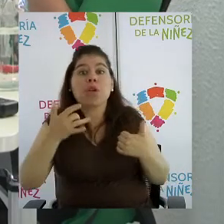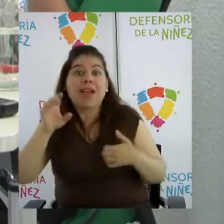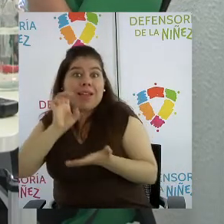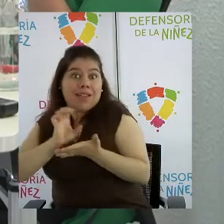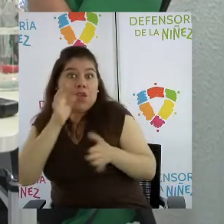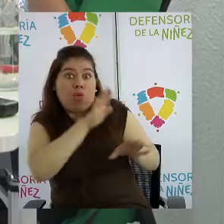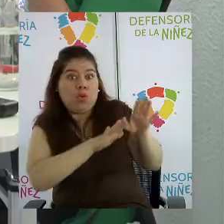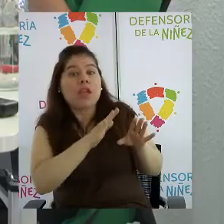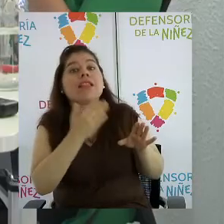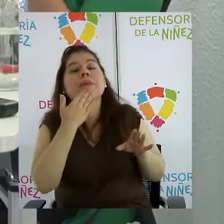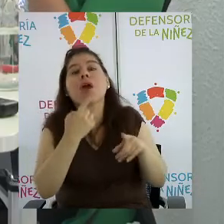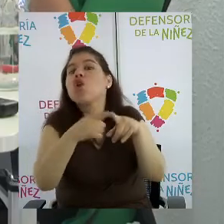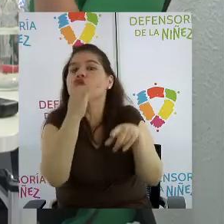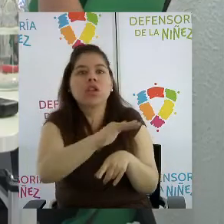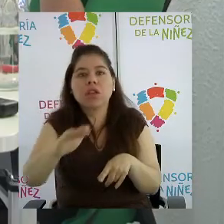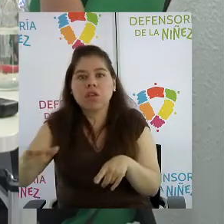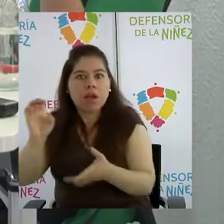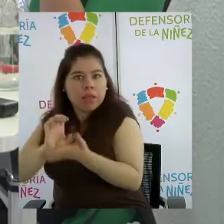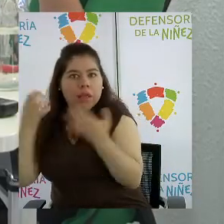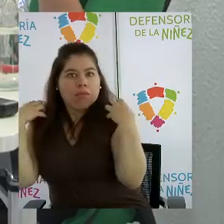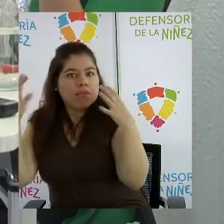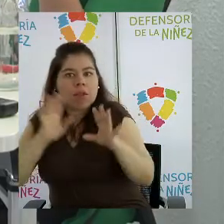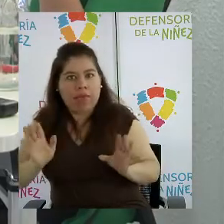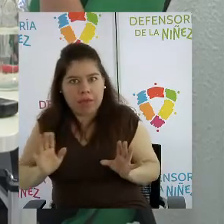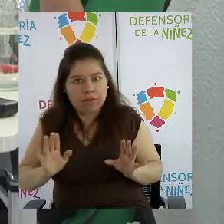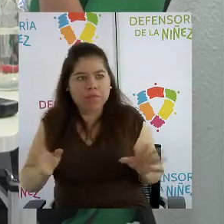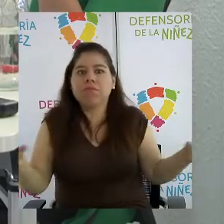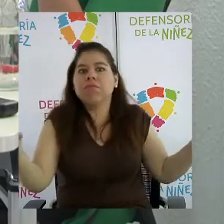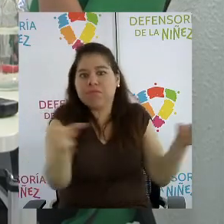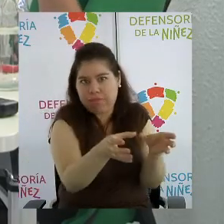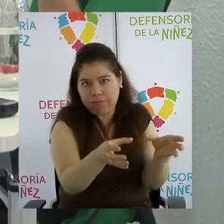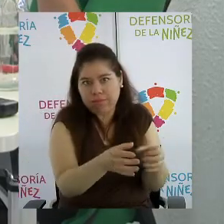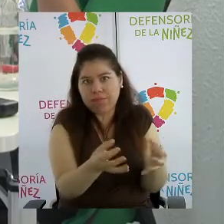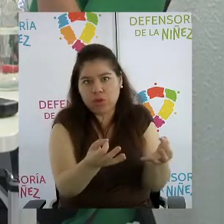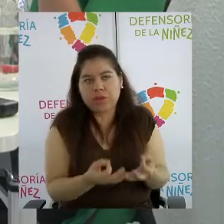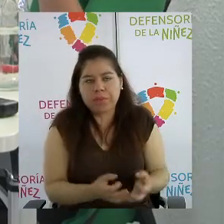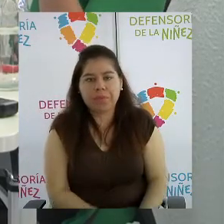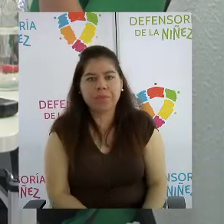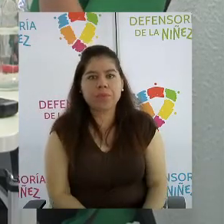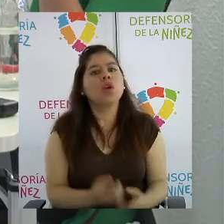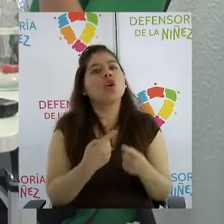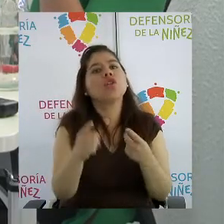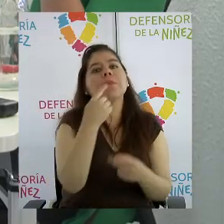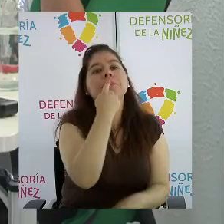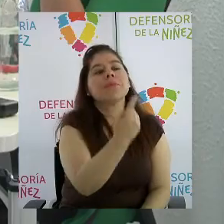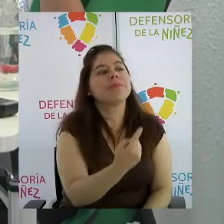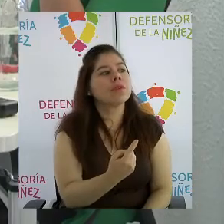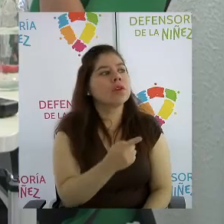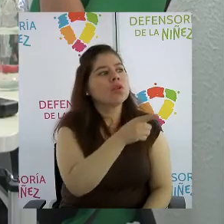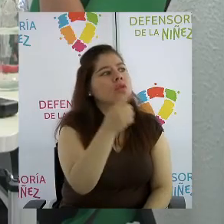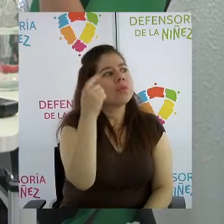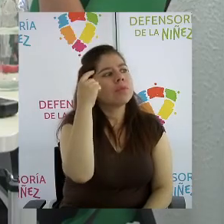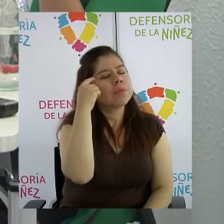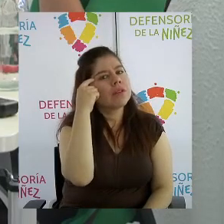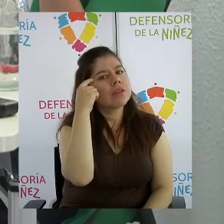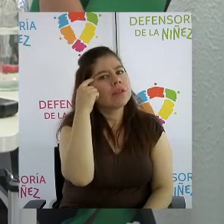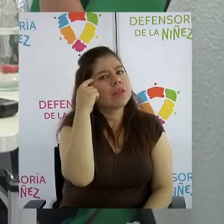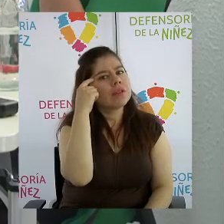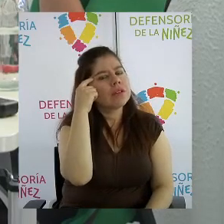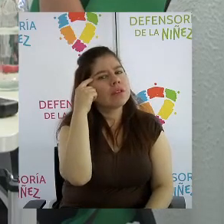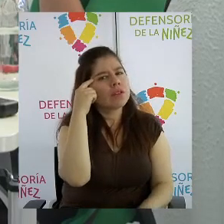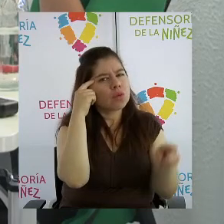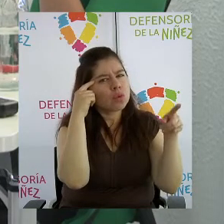estén bajo esa condición. A propósito de lo mismo, quería preguntarle si de alguna manera usted también coincide con otros actores que